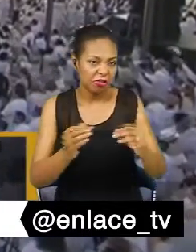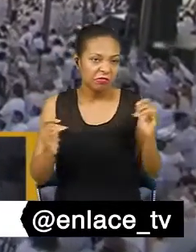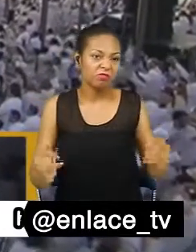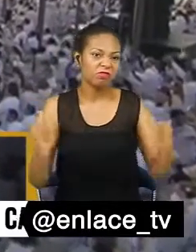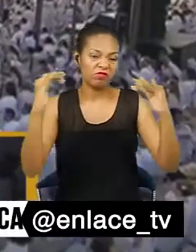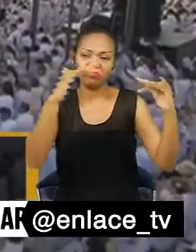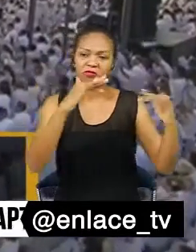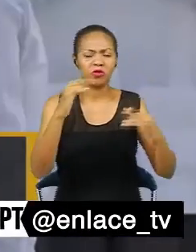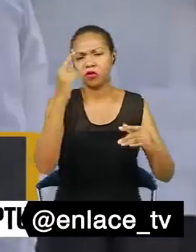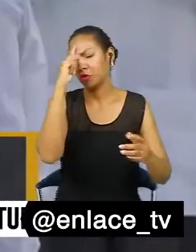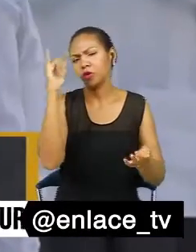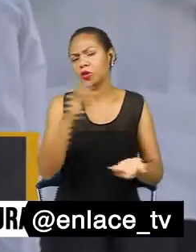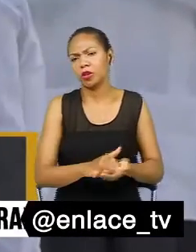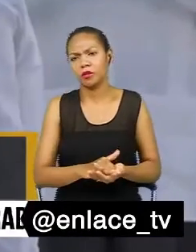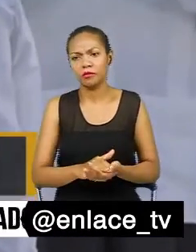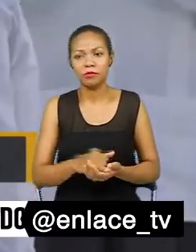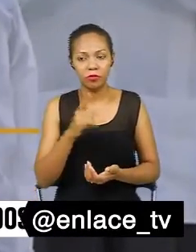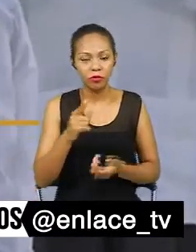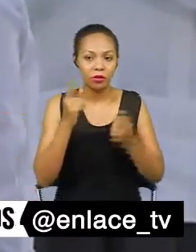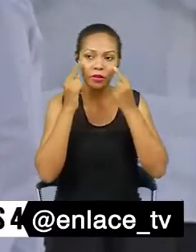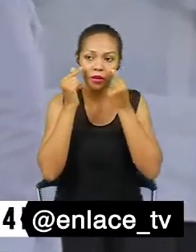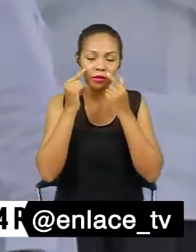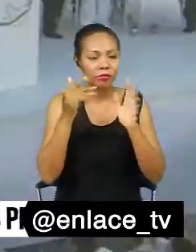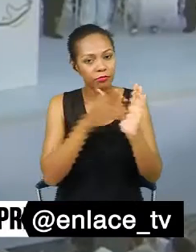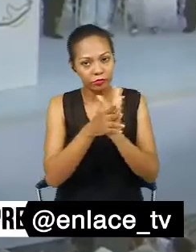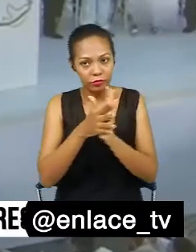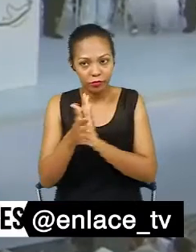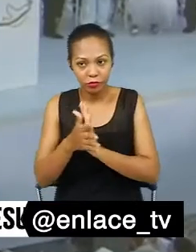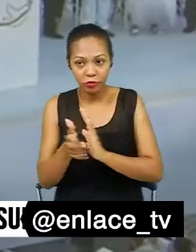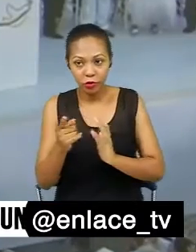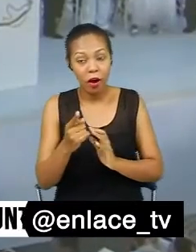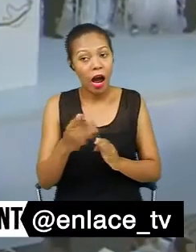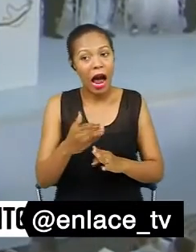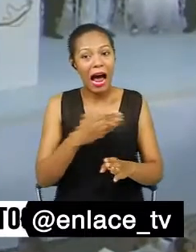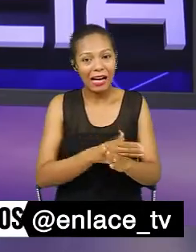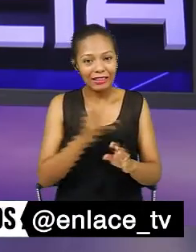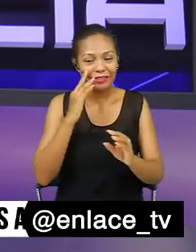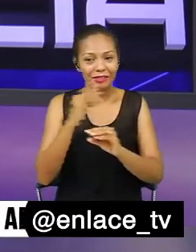presidente Juan Manuel Santos horas antes de su encuentro con los expresidentes Uribe y Pastrana.